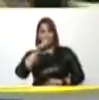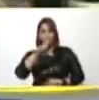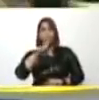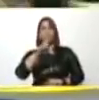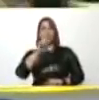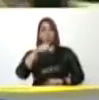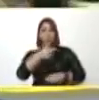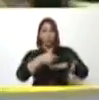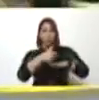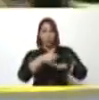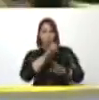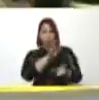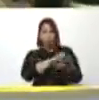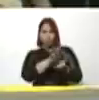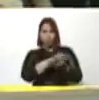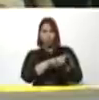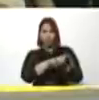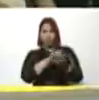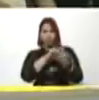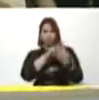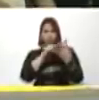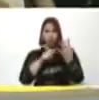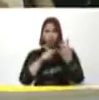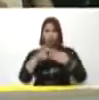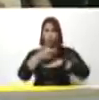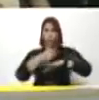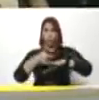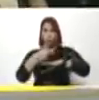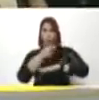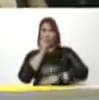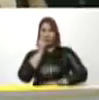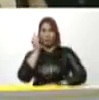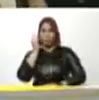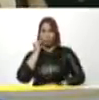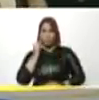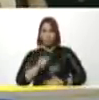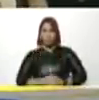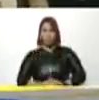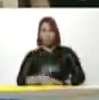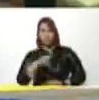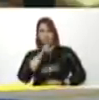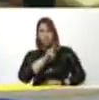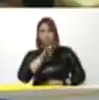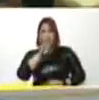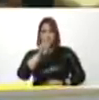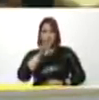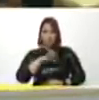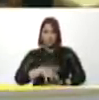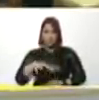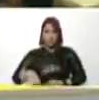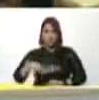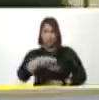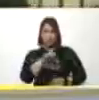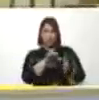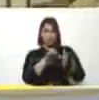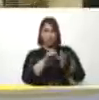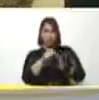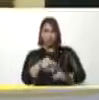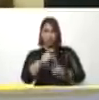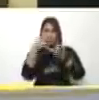Esparta, que son los cuatro gobernadores de las 24 entidades federales donde hubo